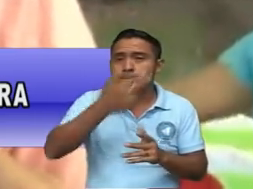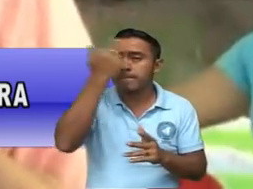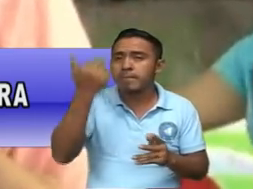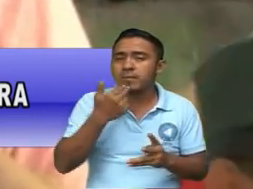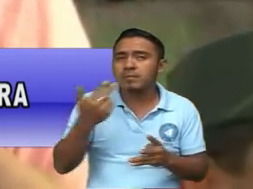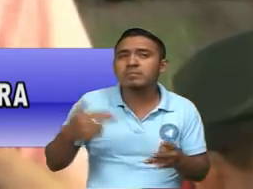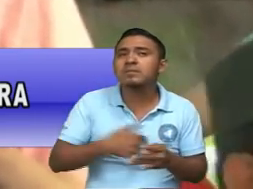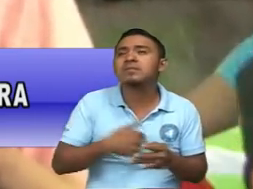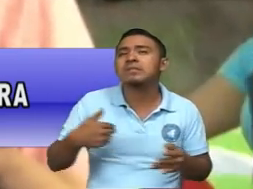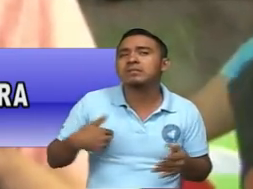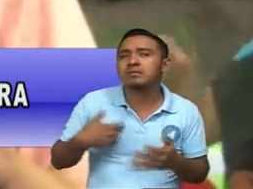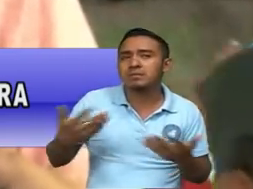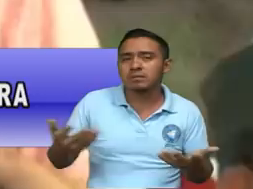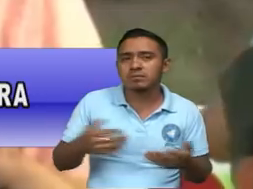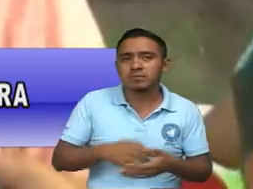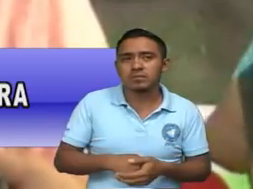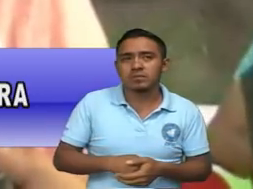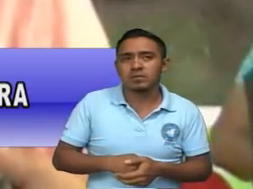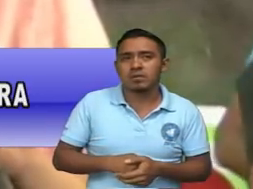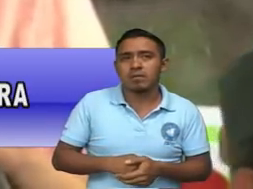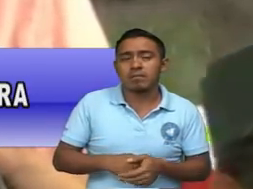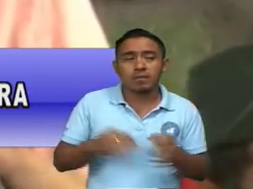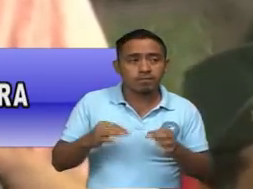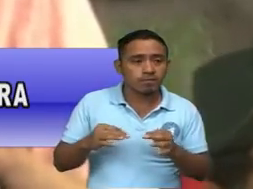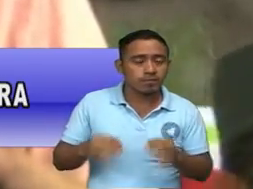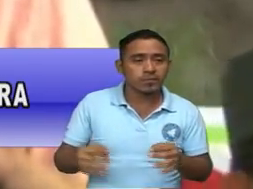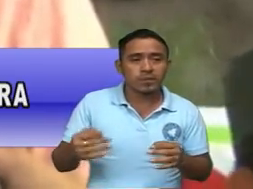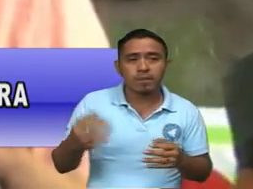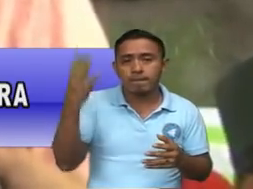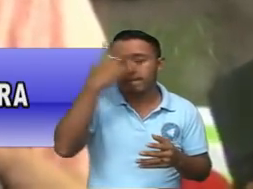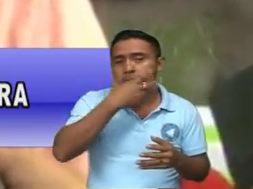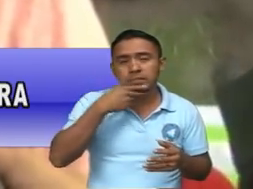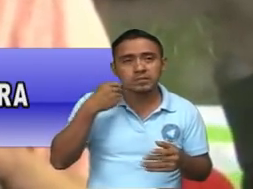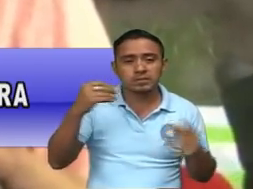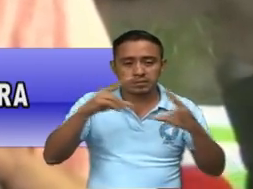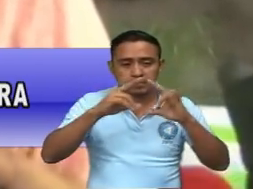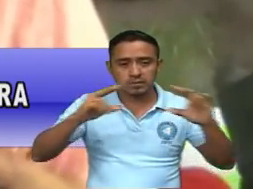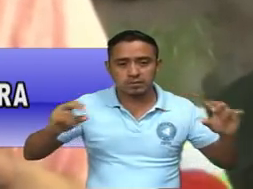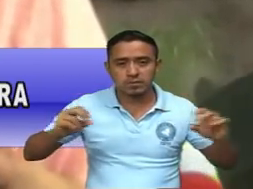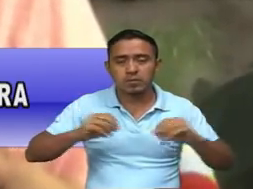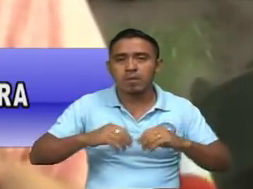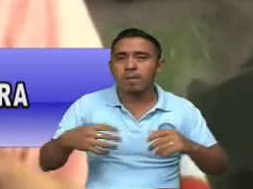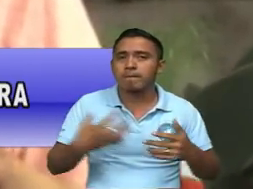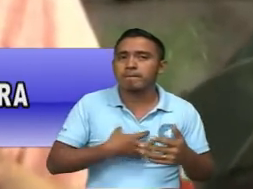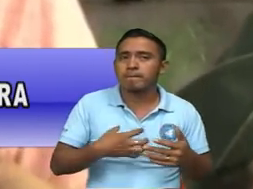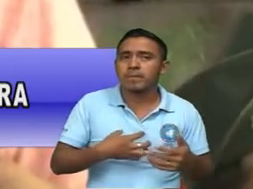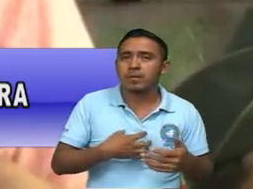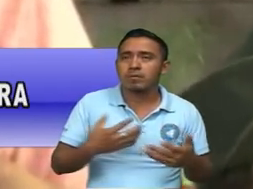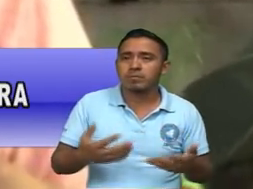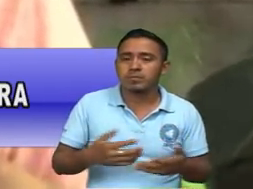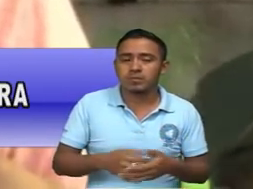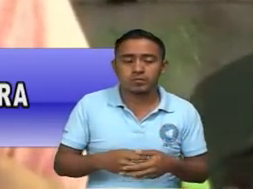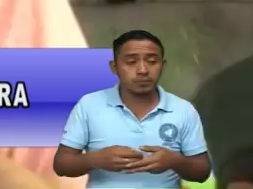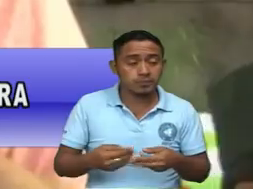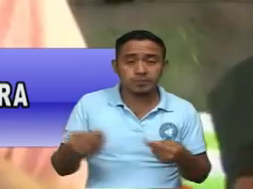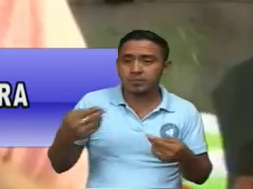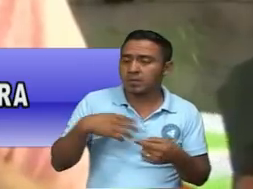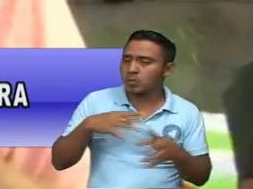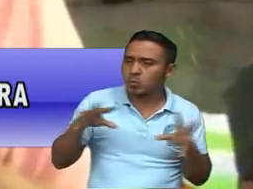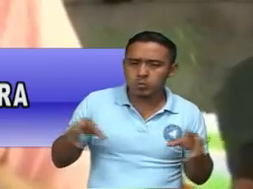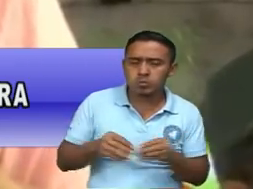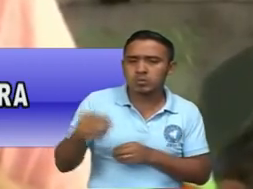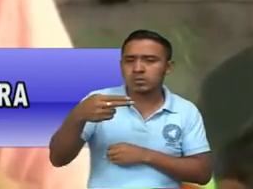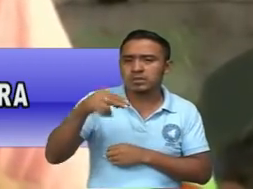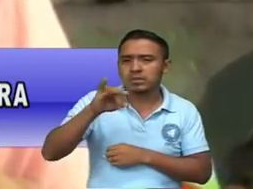qué estamos haciendo con nuestra bella Nicaragua, qué estamos haciendo con nuestros recursos hídricos, qué estamos haciendo